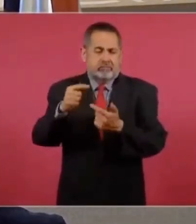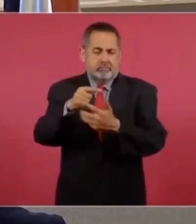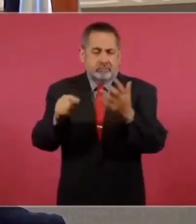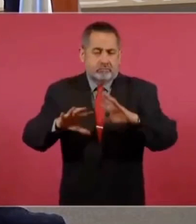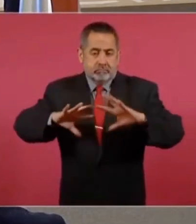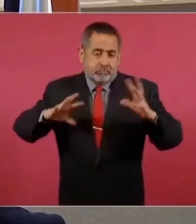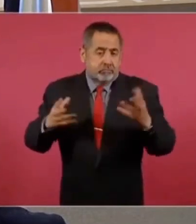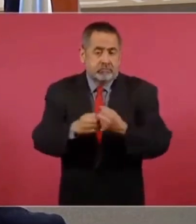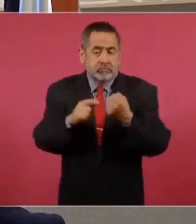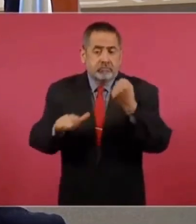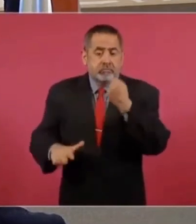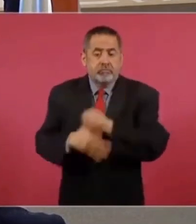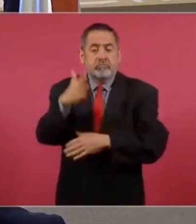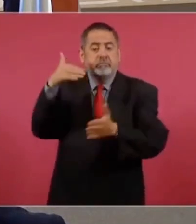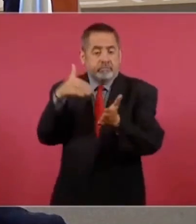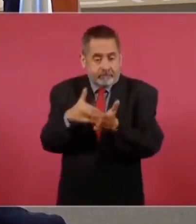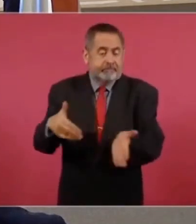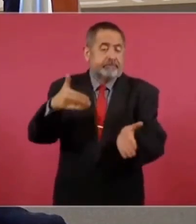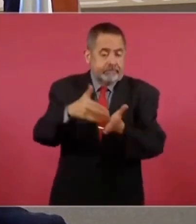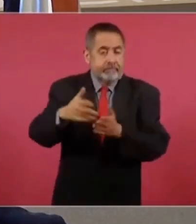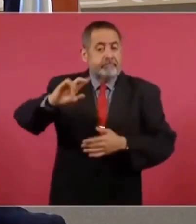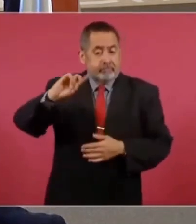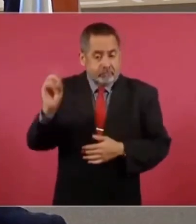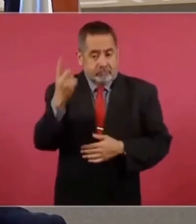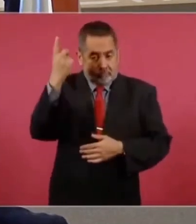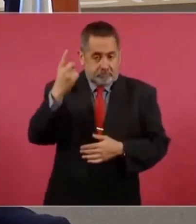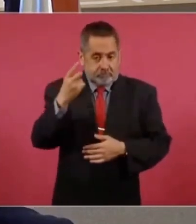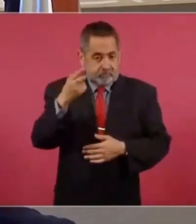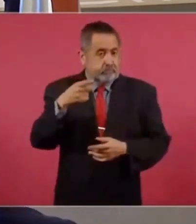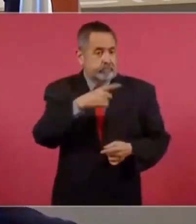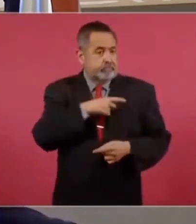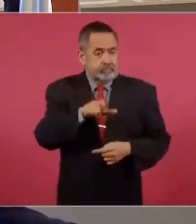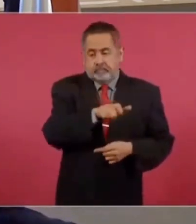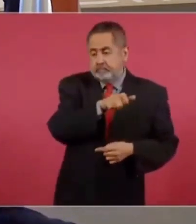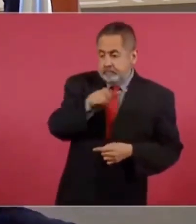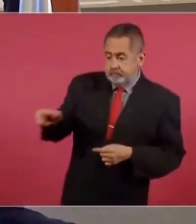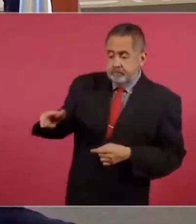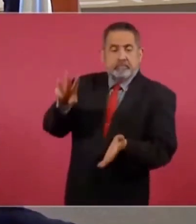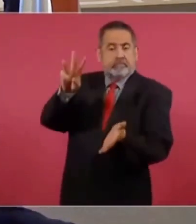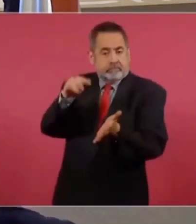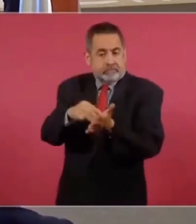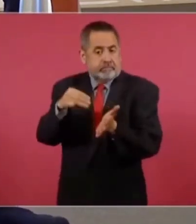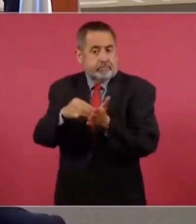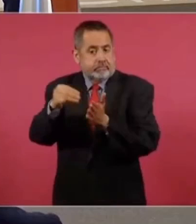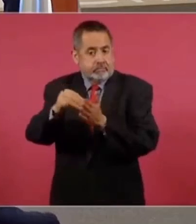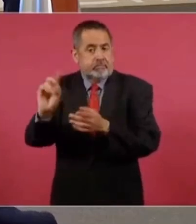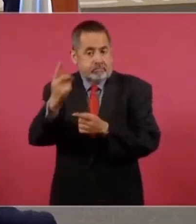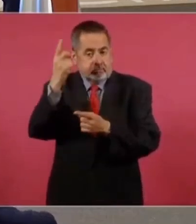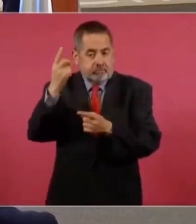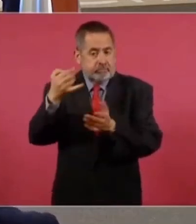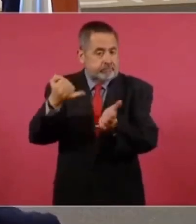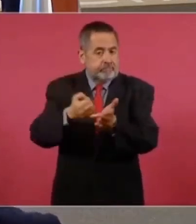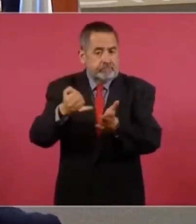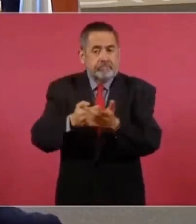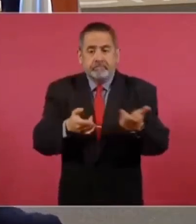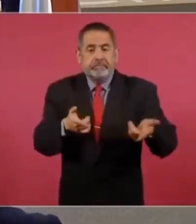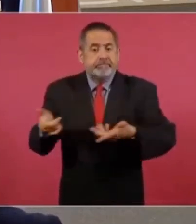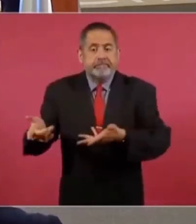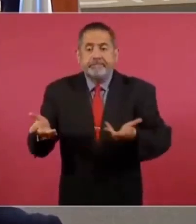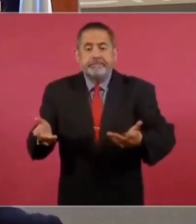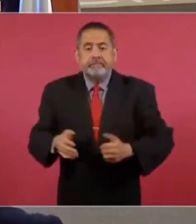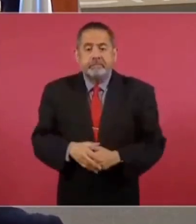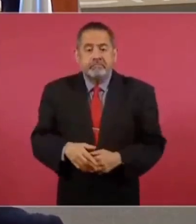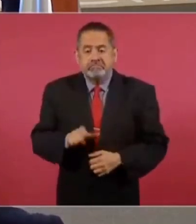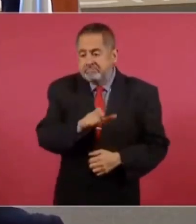12,000 millones de dólares. Tenían que haber pagado 3,000 millones de dólares de impuesto.